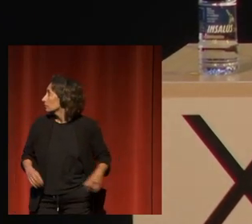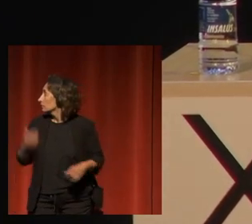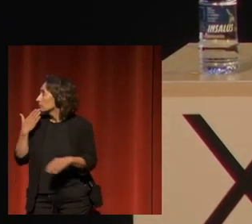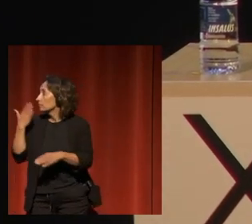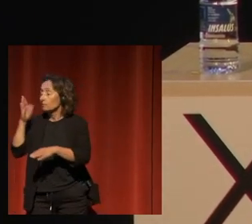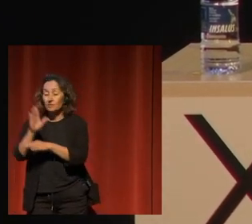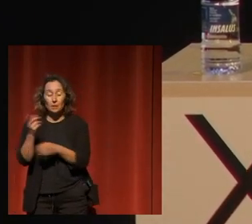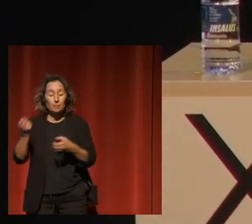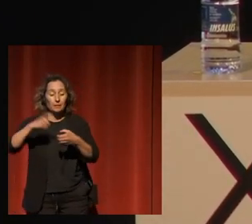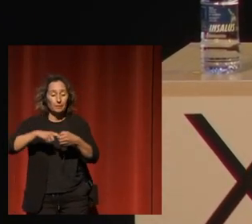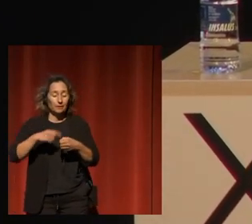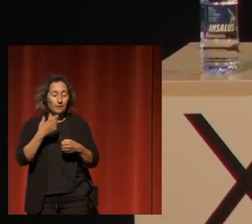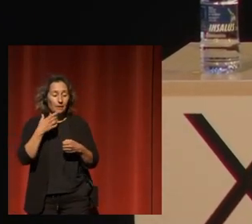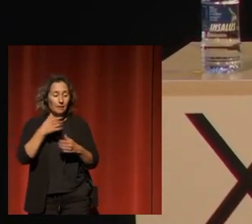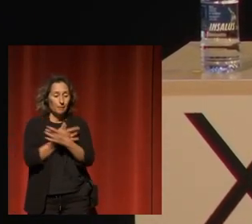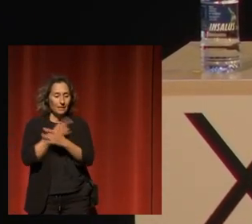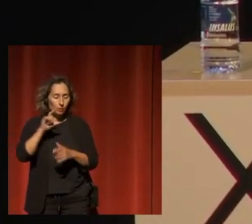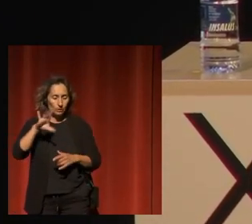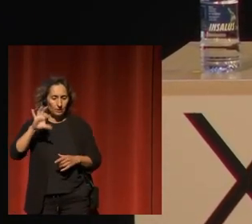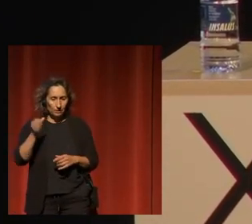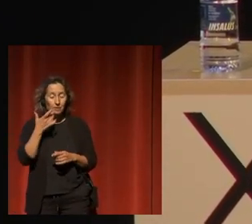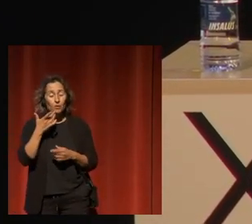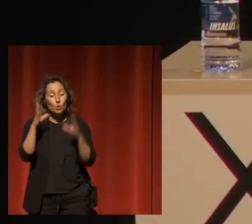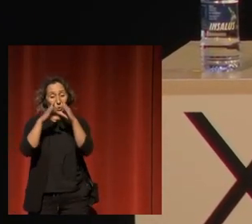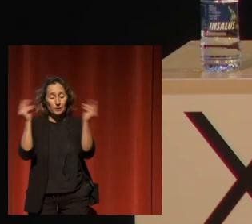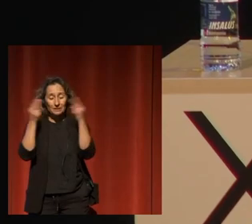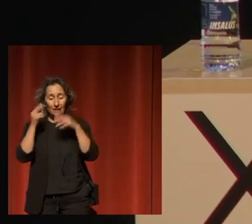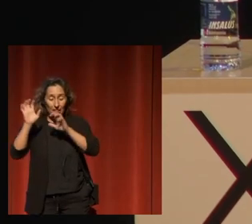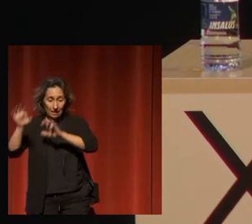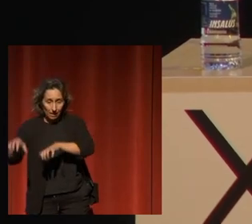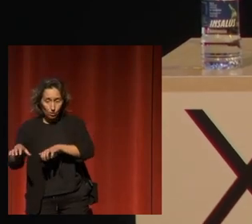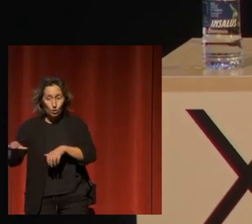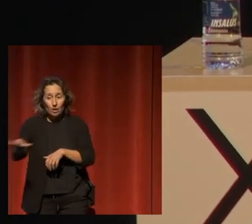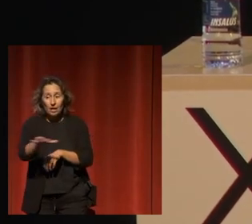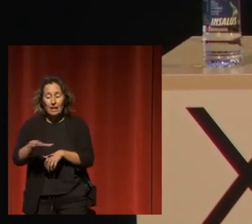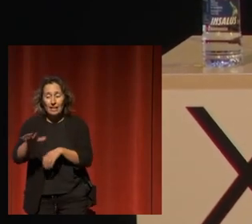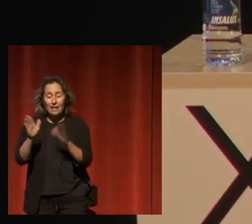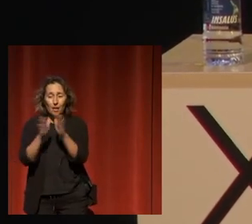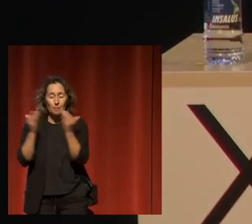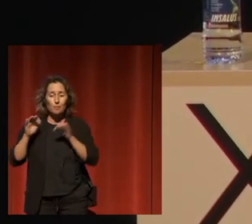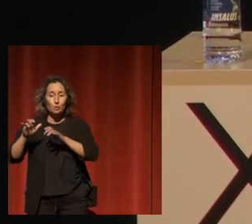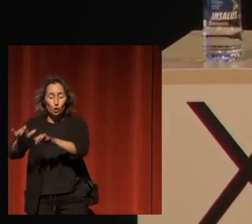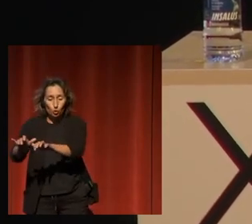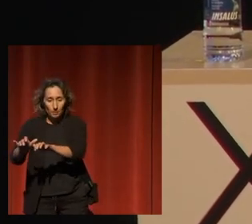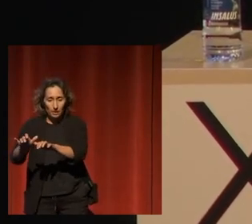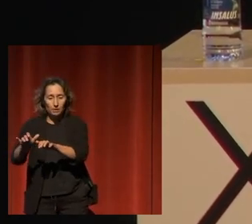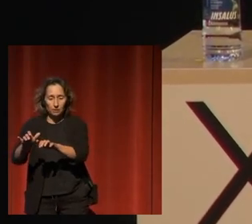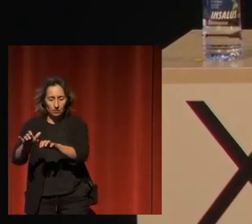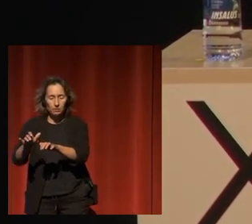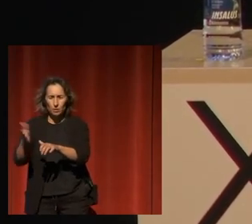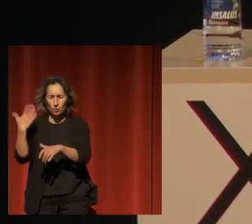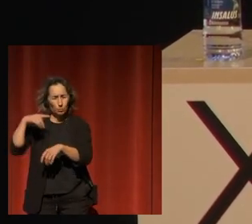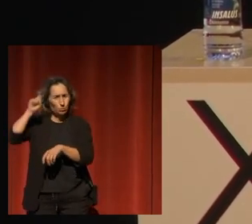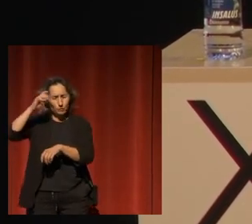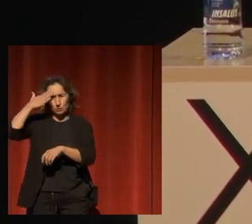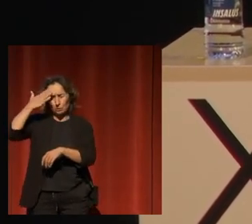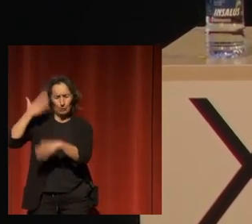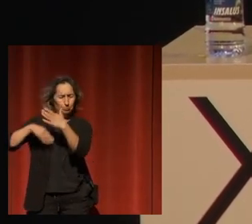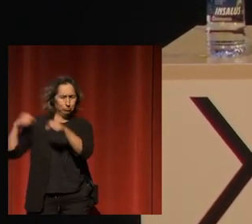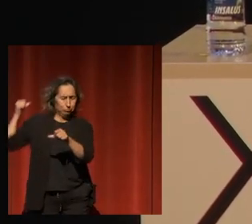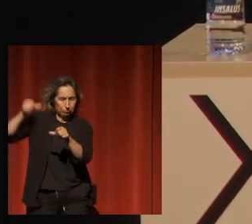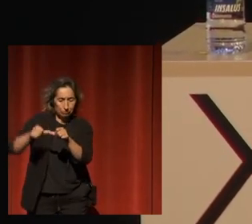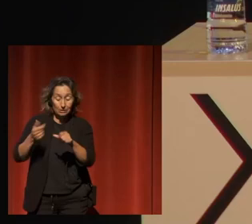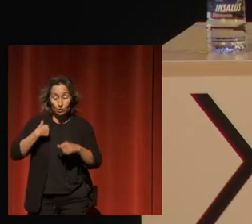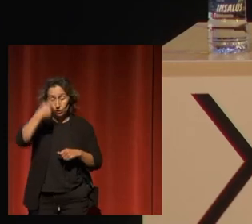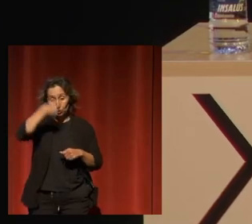albite dz que es compañera de la Universidad de León ella trabaja en en el área de biblioteconomía y es profesora titular desde hace muchos años y